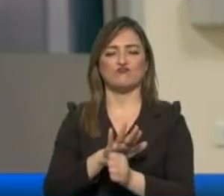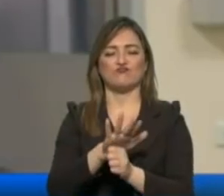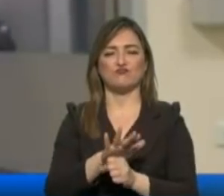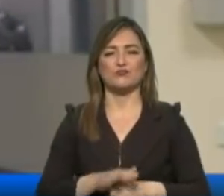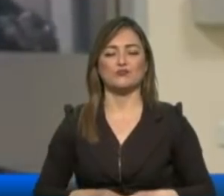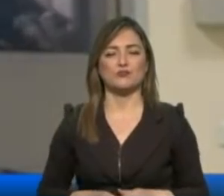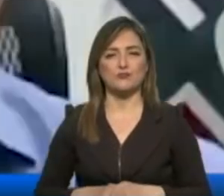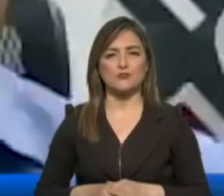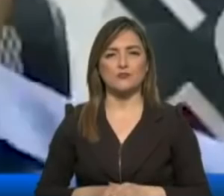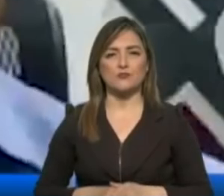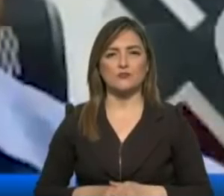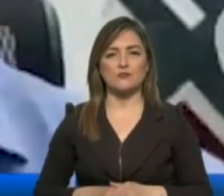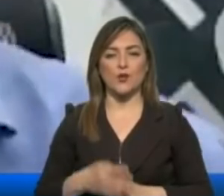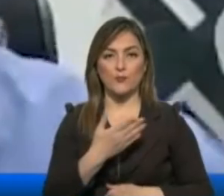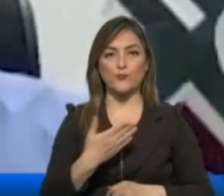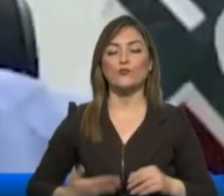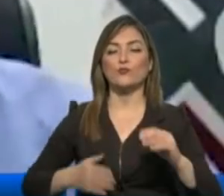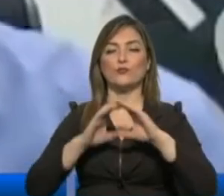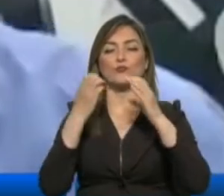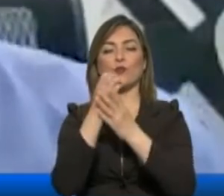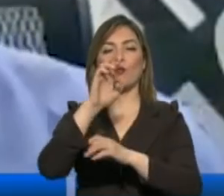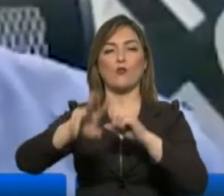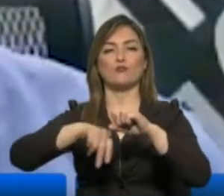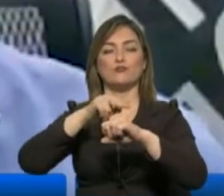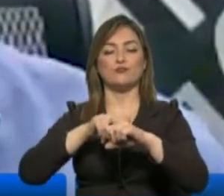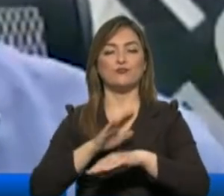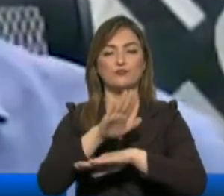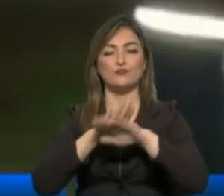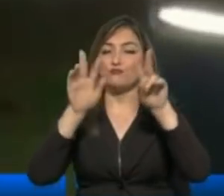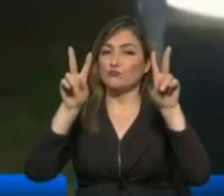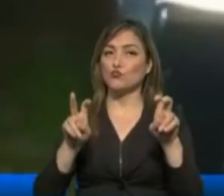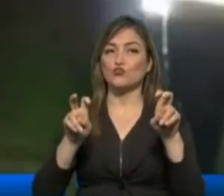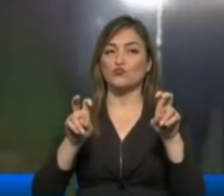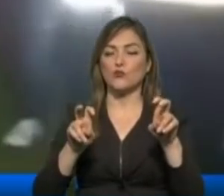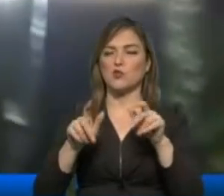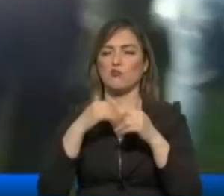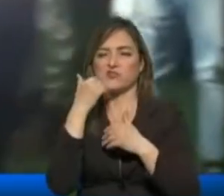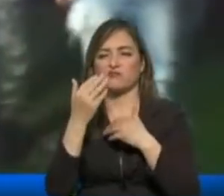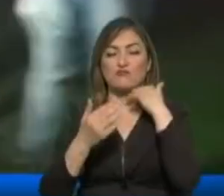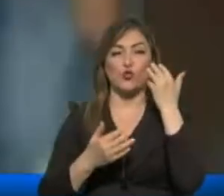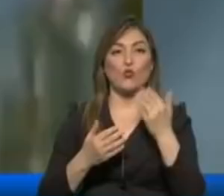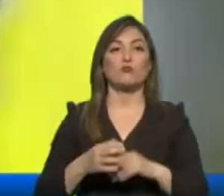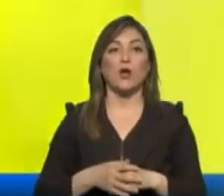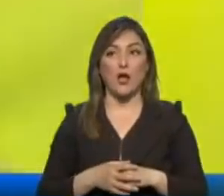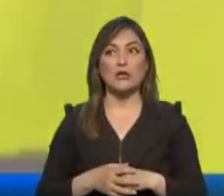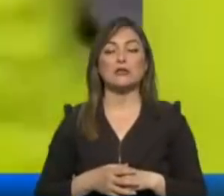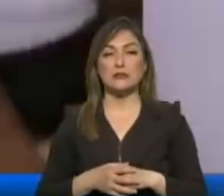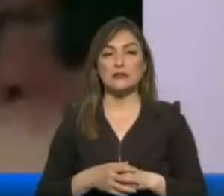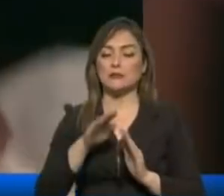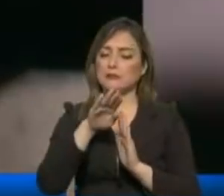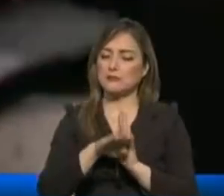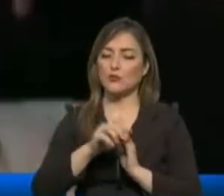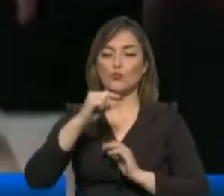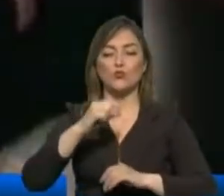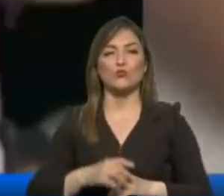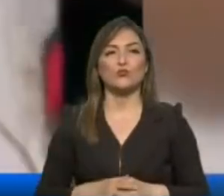mes. De su parte, el presidente del COE Nacional indicó que respecto al tema de las incivilidades, también hay una ligera